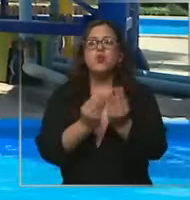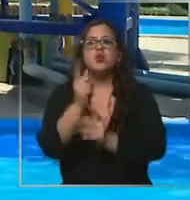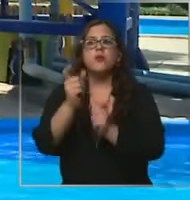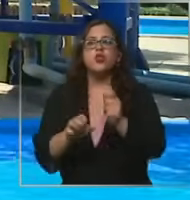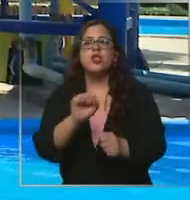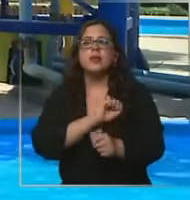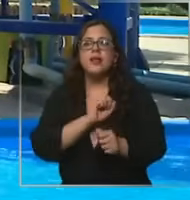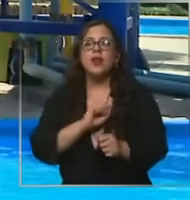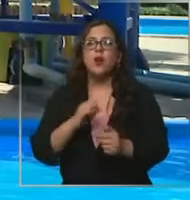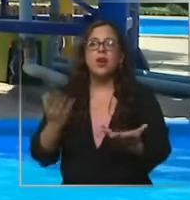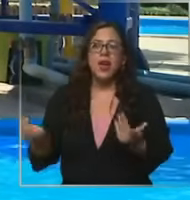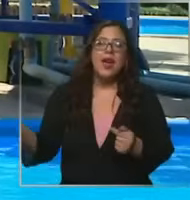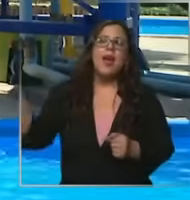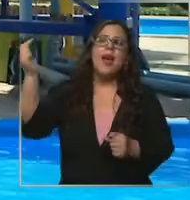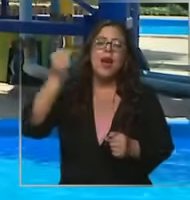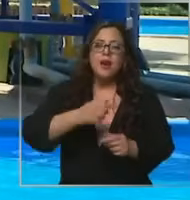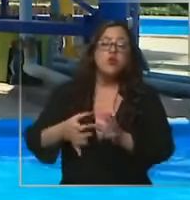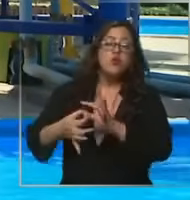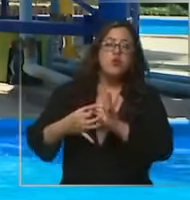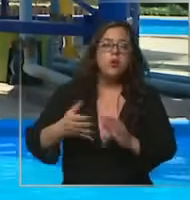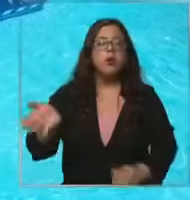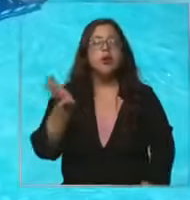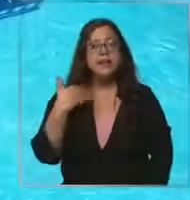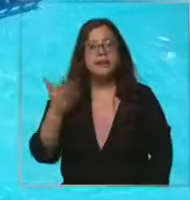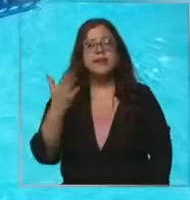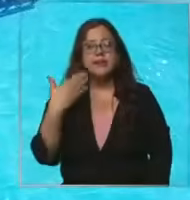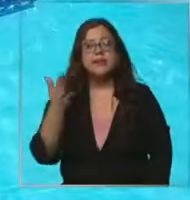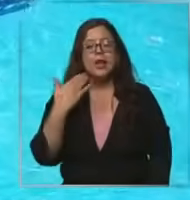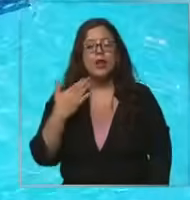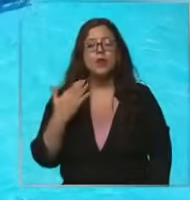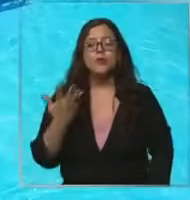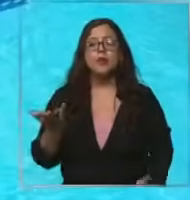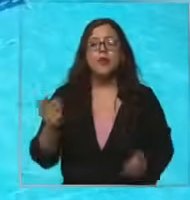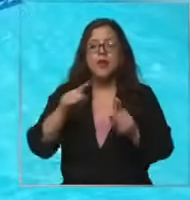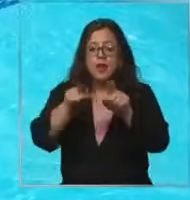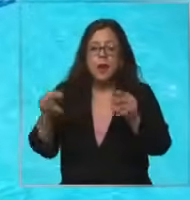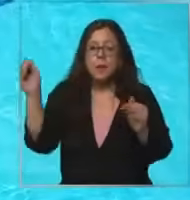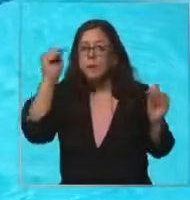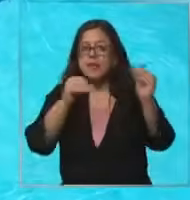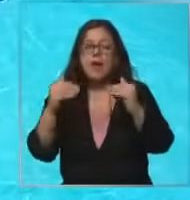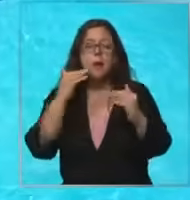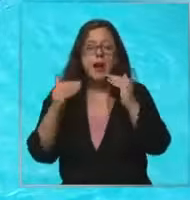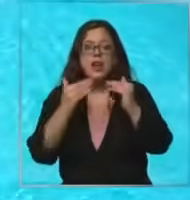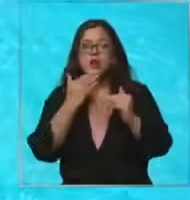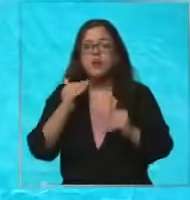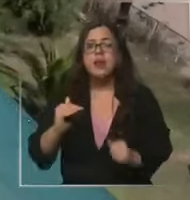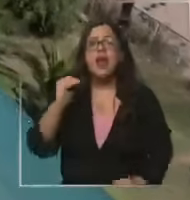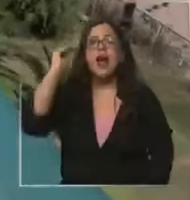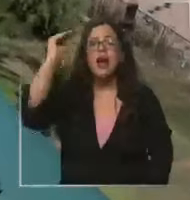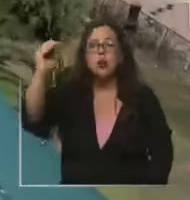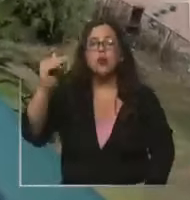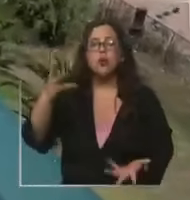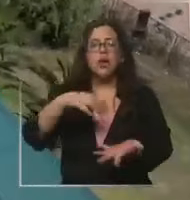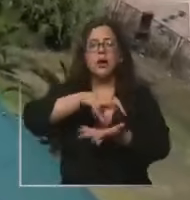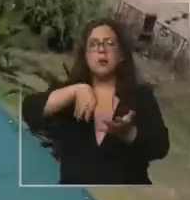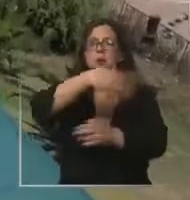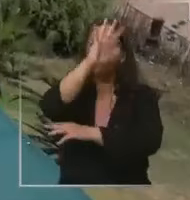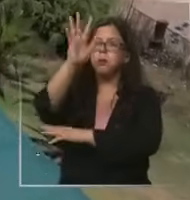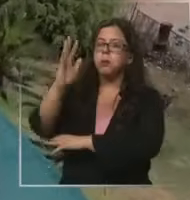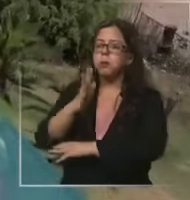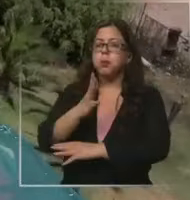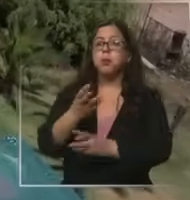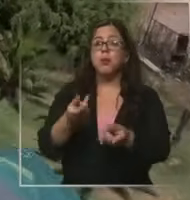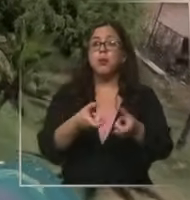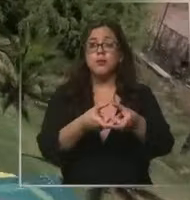santiaguinos vienen a enfrentar esta gran ola de calor. Piscinas para niños y adultos rodeadas de áreas verdes. Su